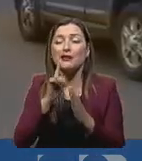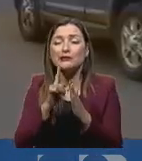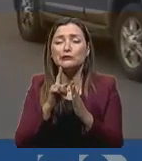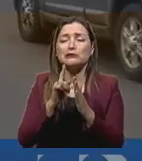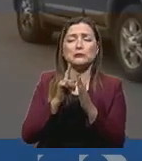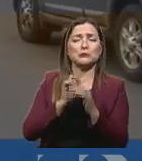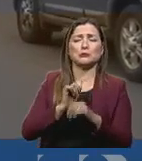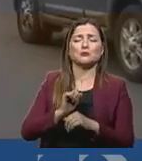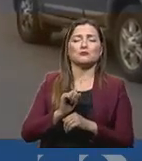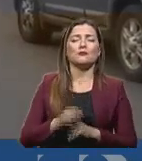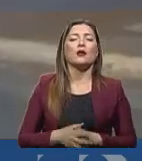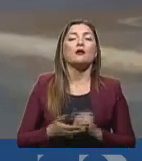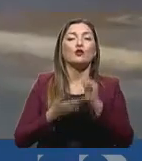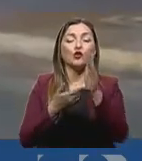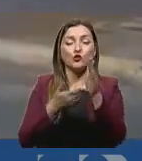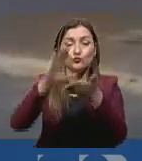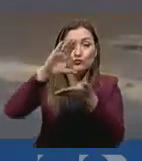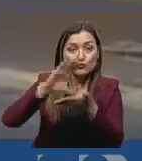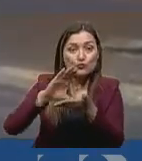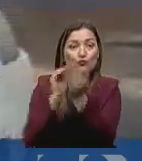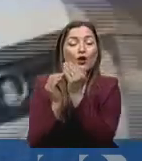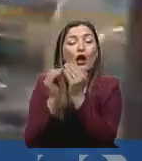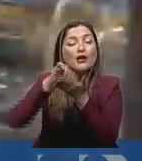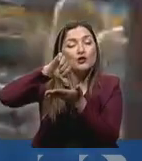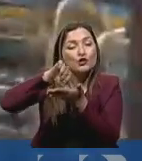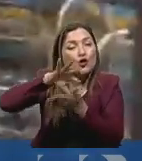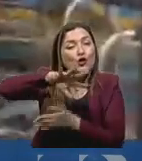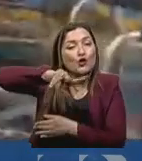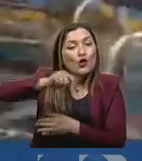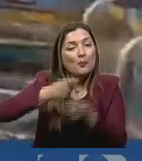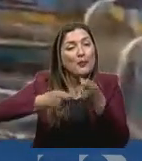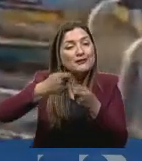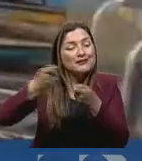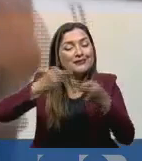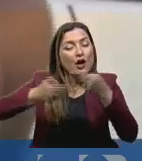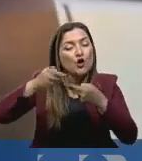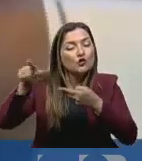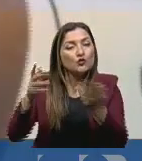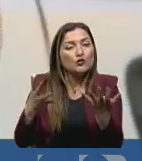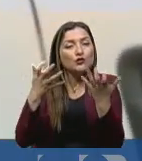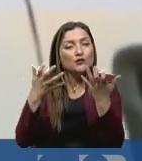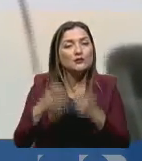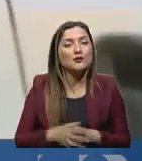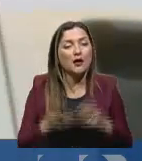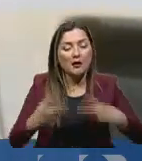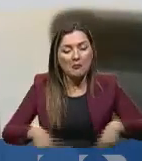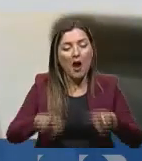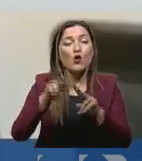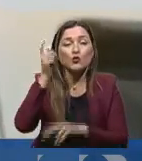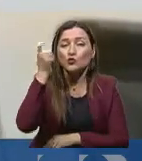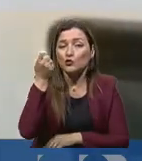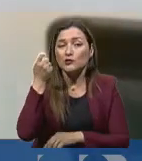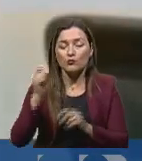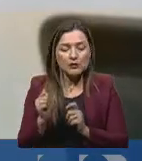en el centro de la ciudad por ejemplo intentaron robar el dinero de la venta de este negocio cualquier traslado de valor en cualquier tema de